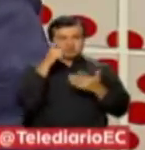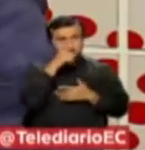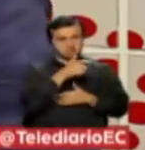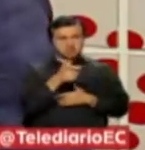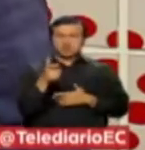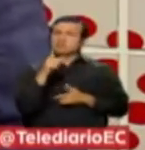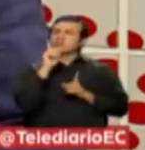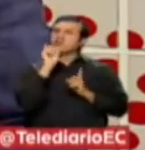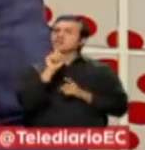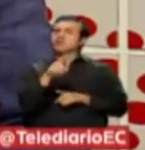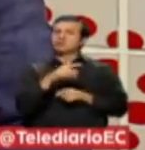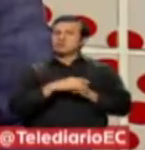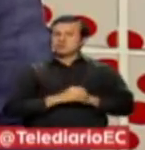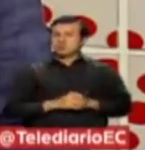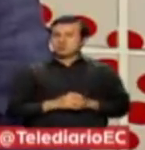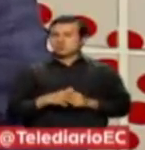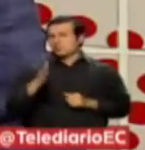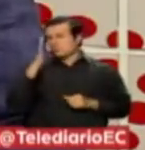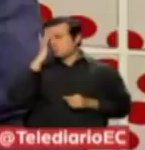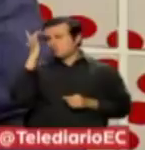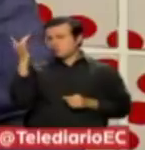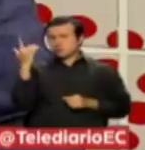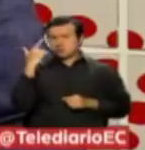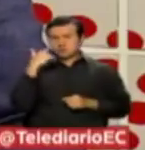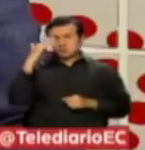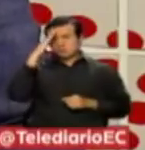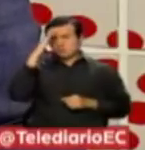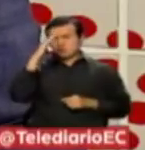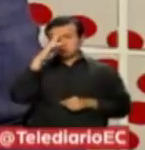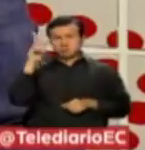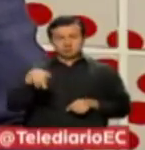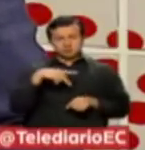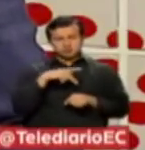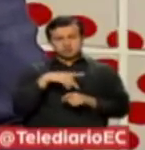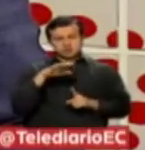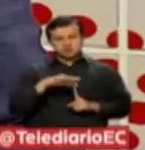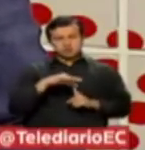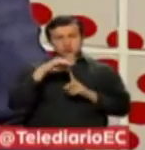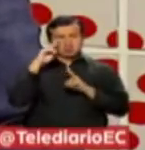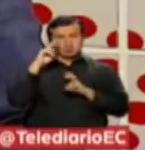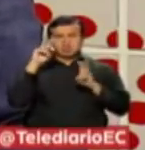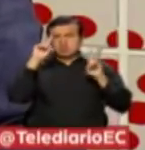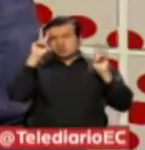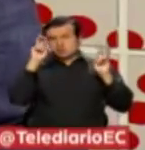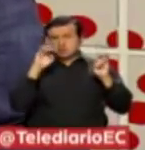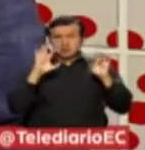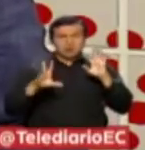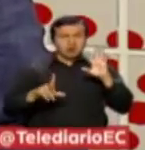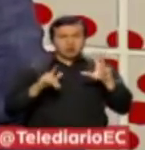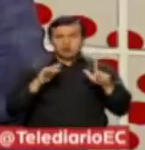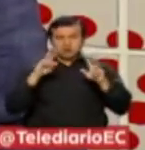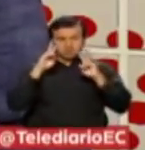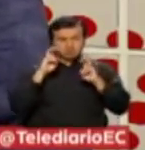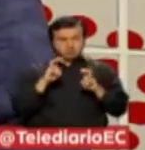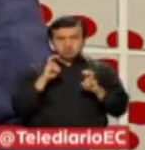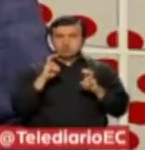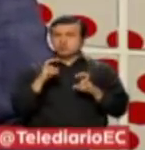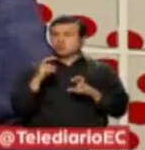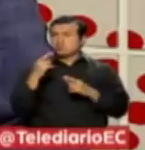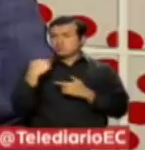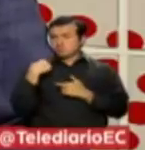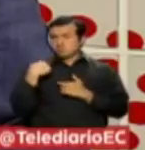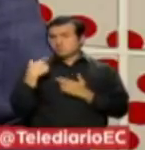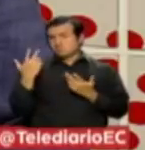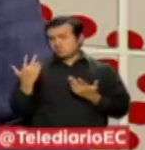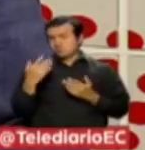Pero yo le pregunto, ¿por qué no hay una policía especializada en investigar delitos de corrupción? Eso está en el campo de la